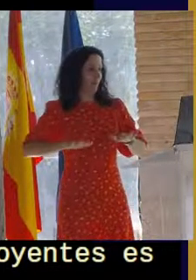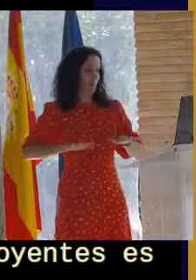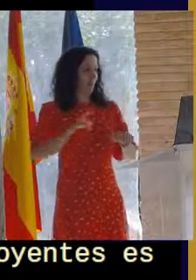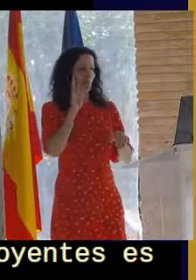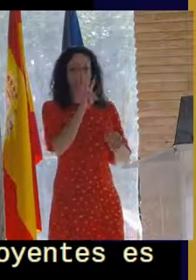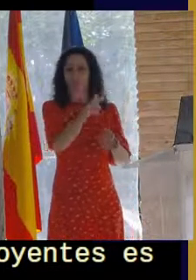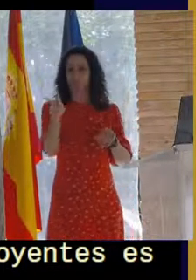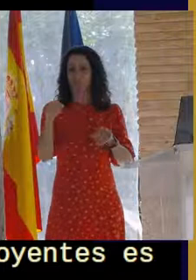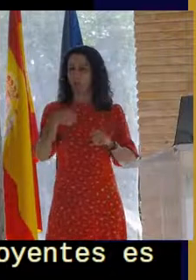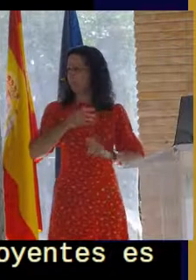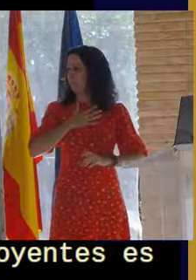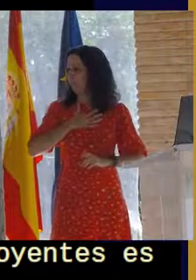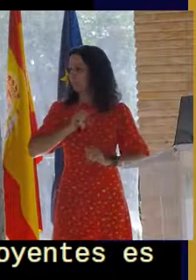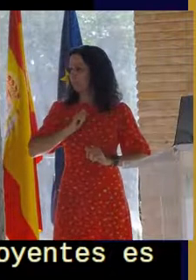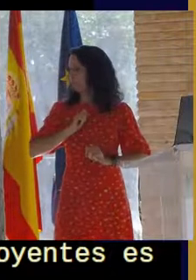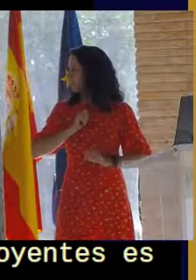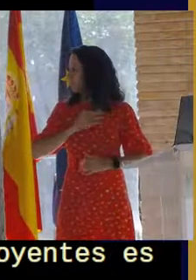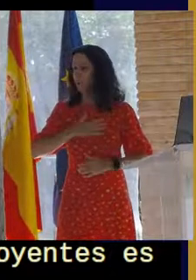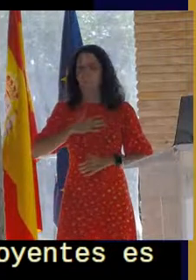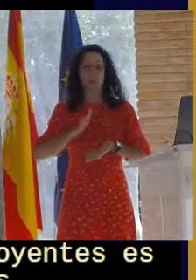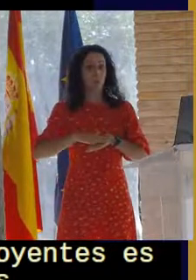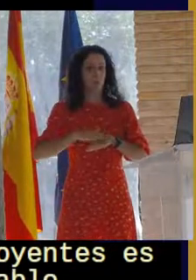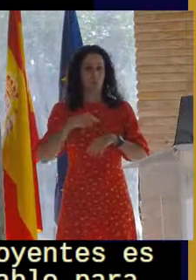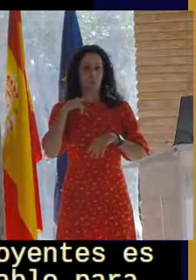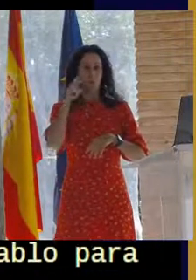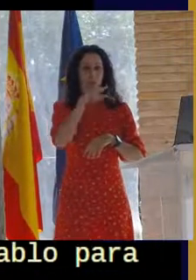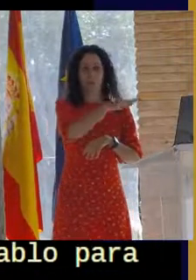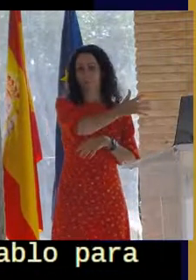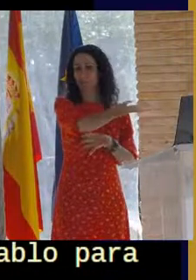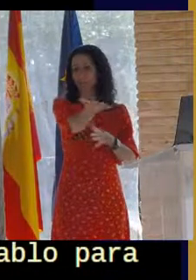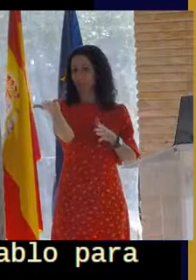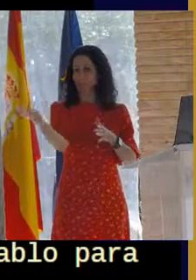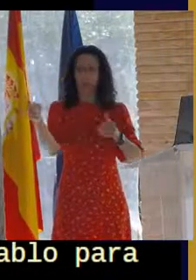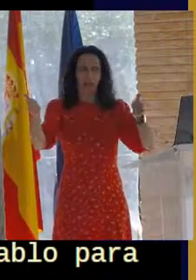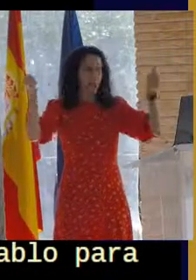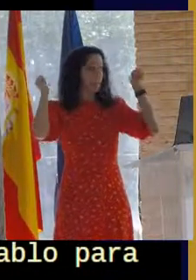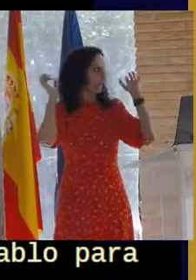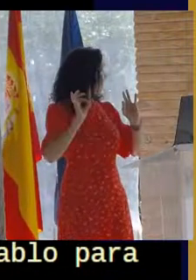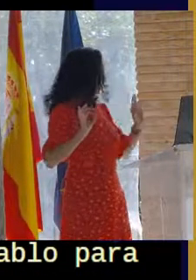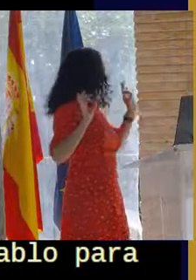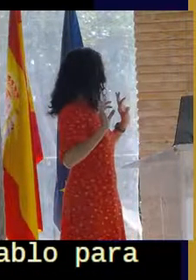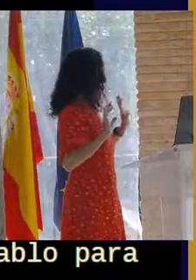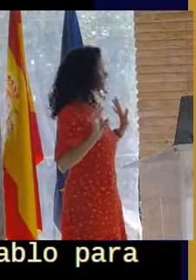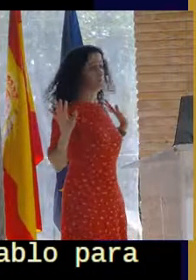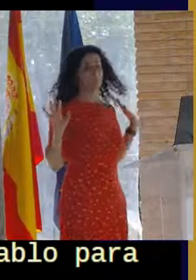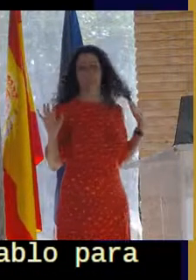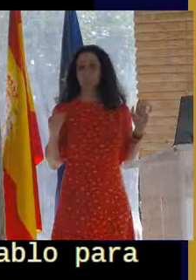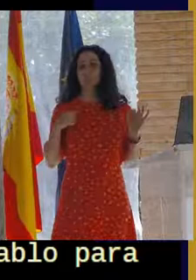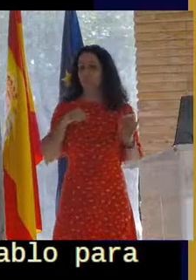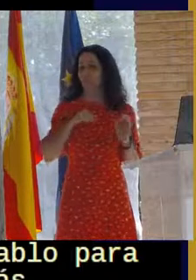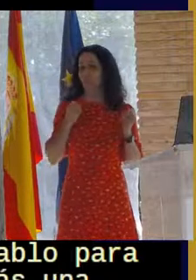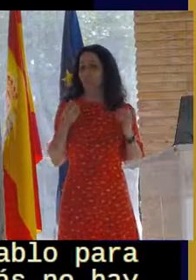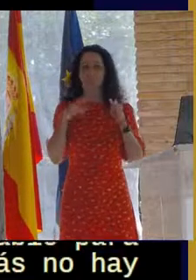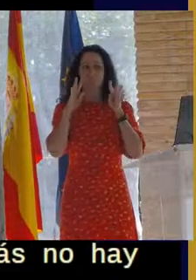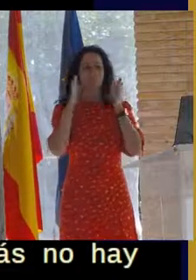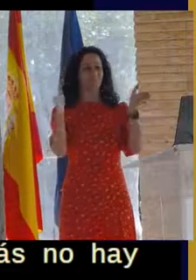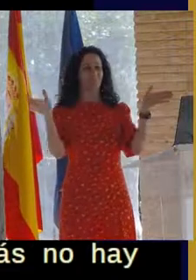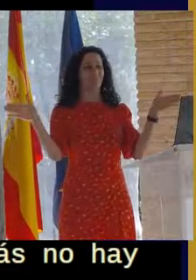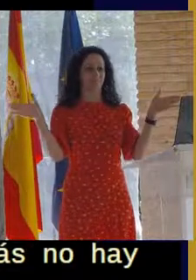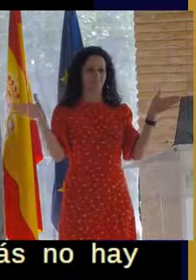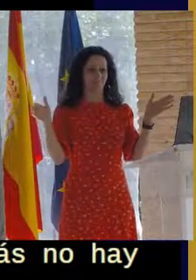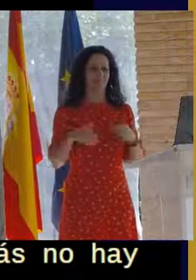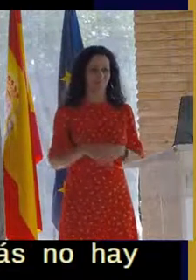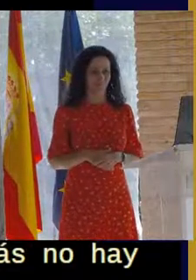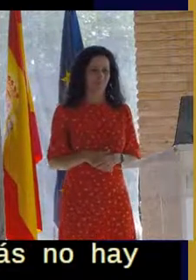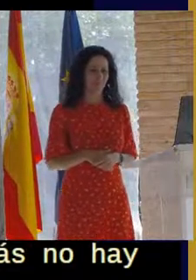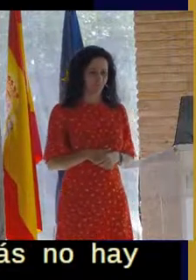así que el de que el de las personas solas por ejemplo para mí actualmente estar estar aquí de pie Eh bueno atrás no hay nada pero me siento